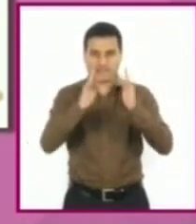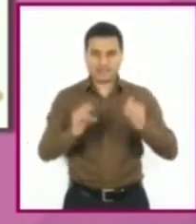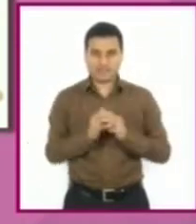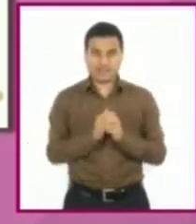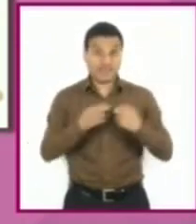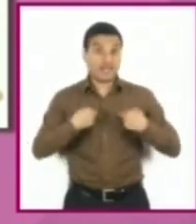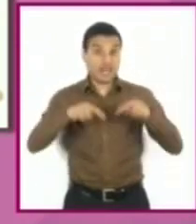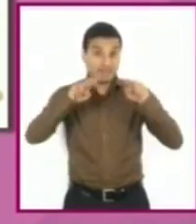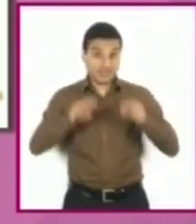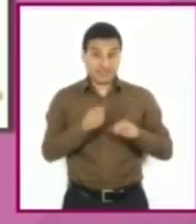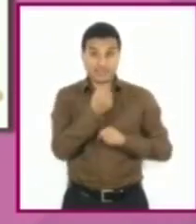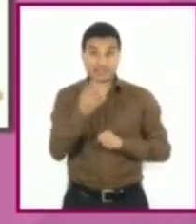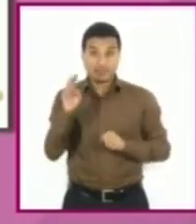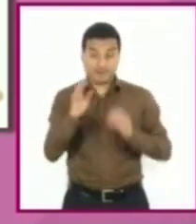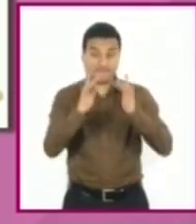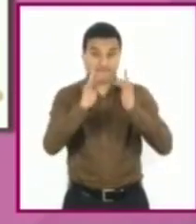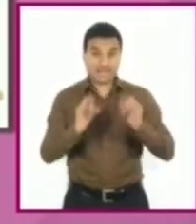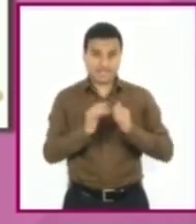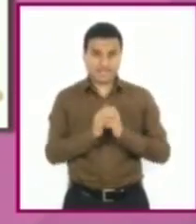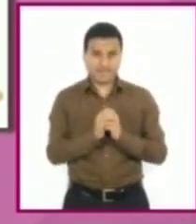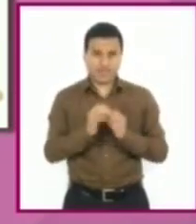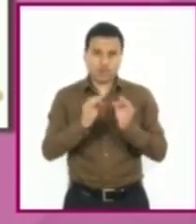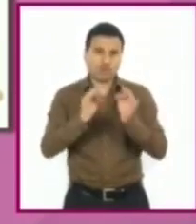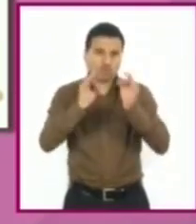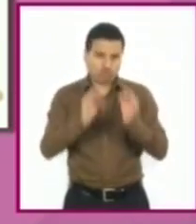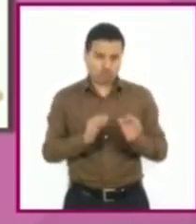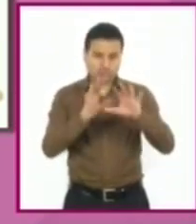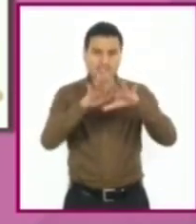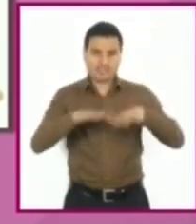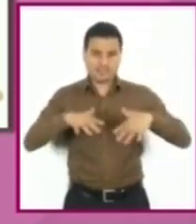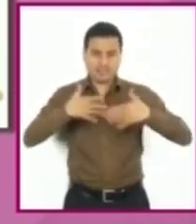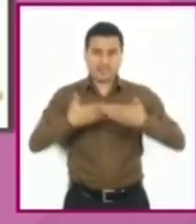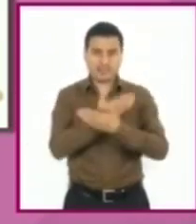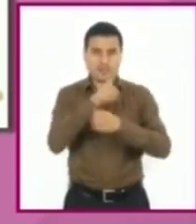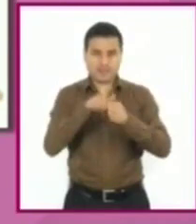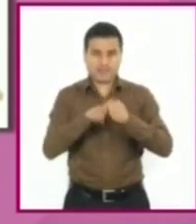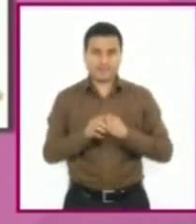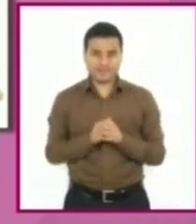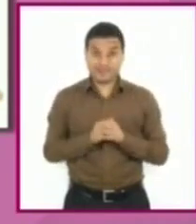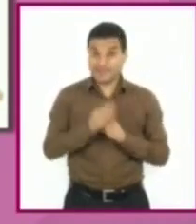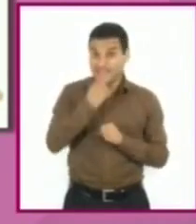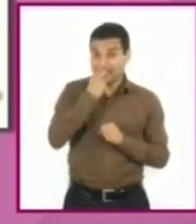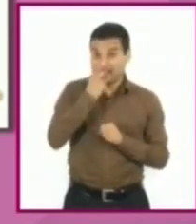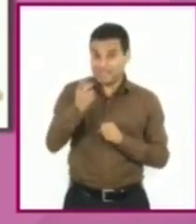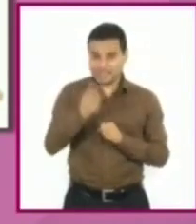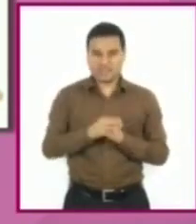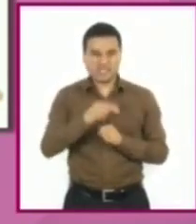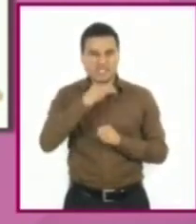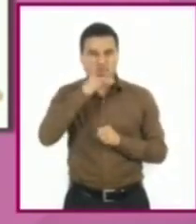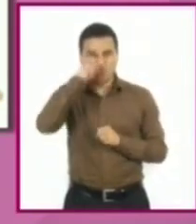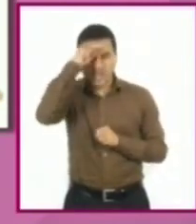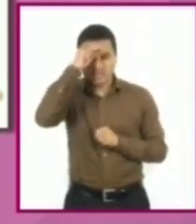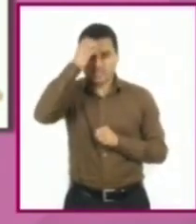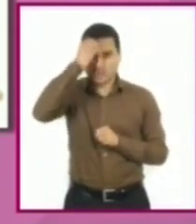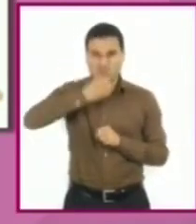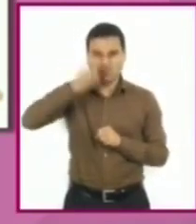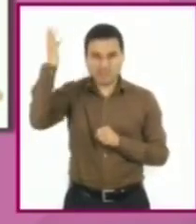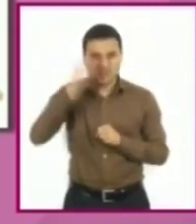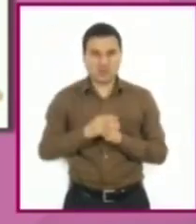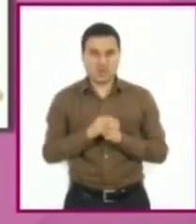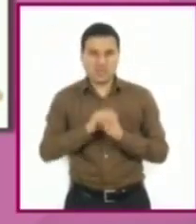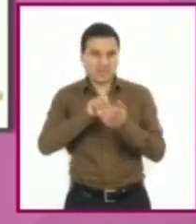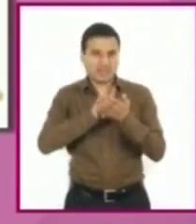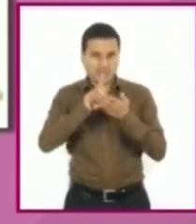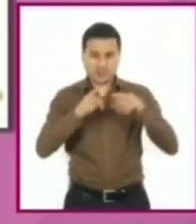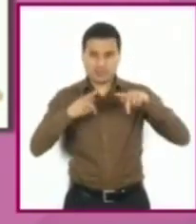pueblo francés, constituidos en Asamblea Nacional, considerando que la ignorancia, el olvido y el desprecio de los derechos